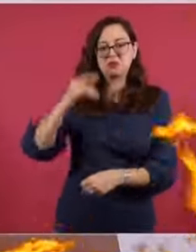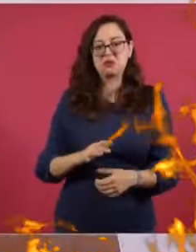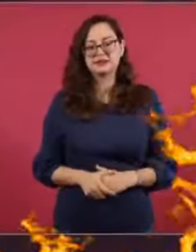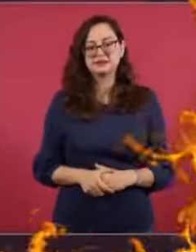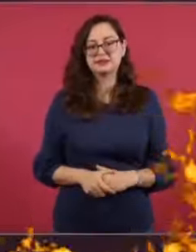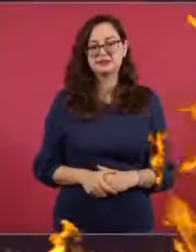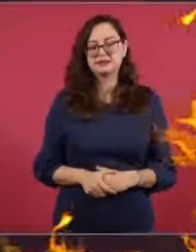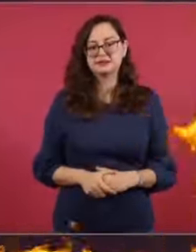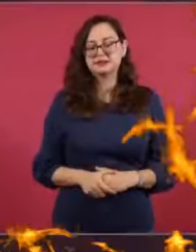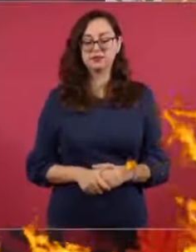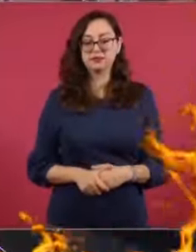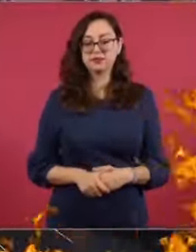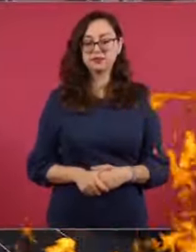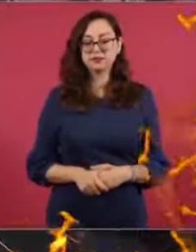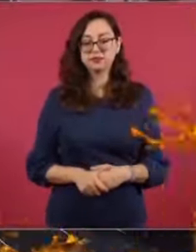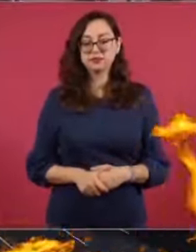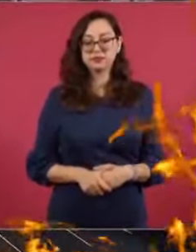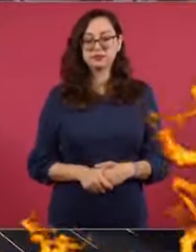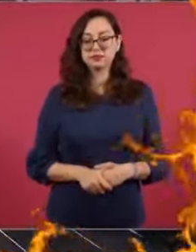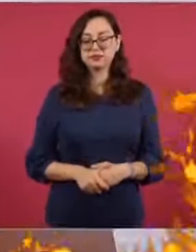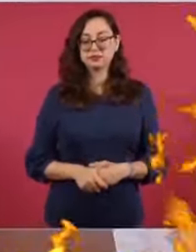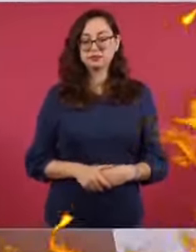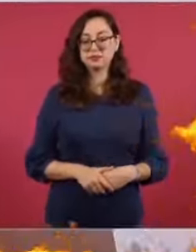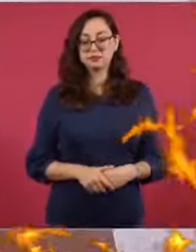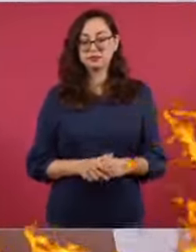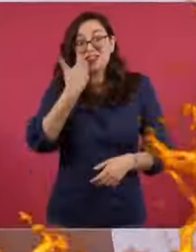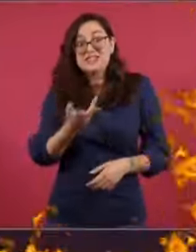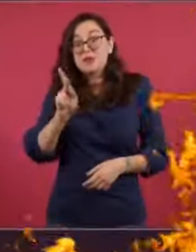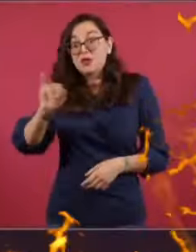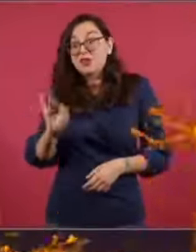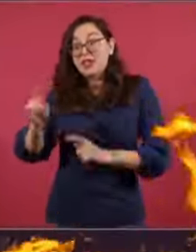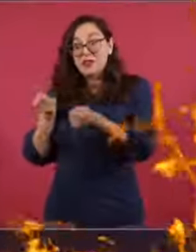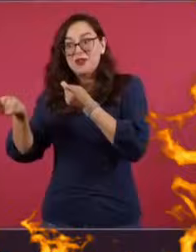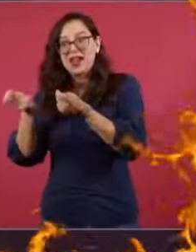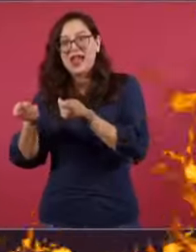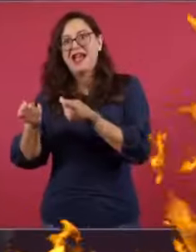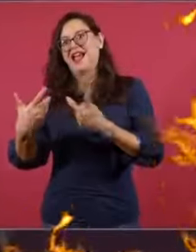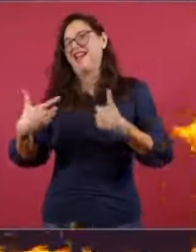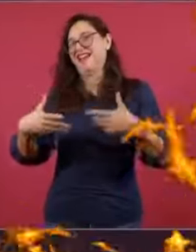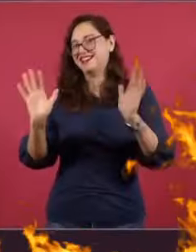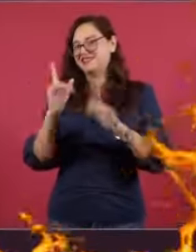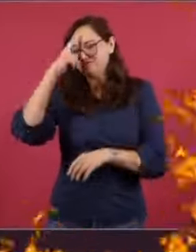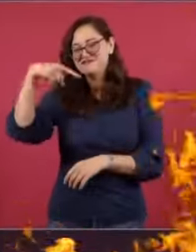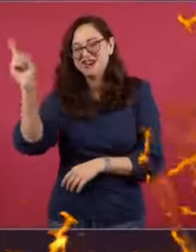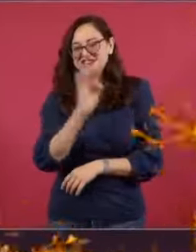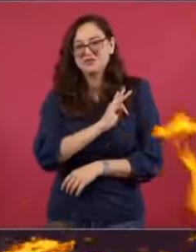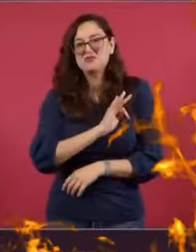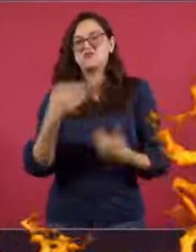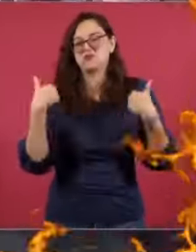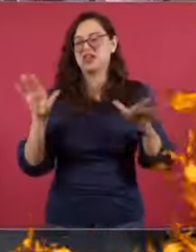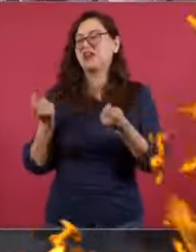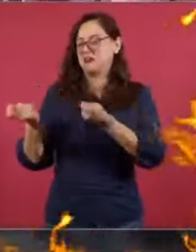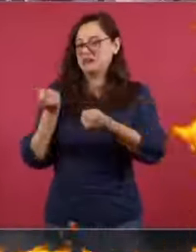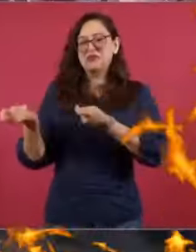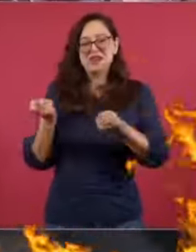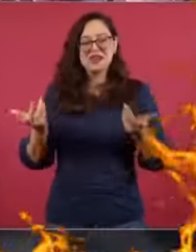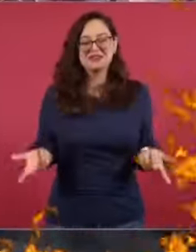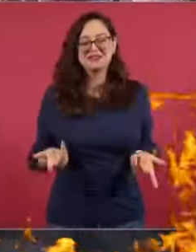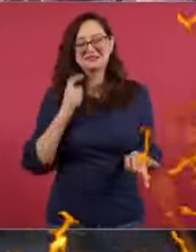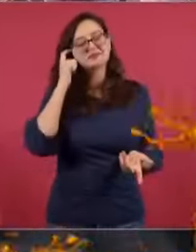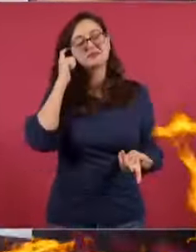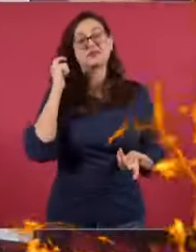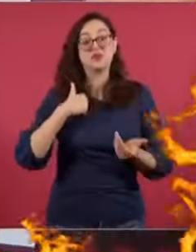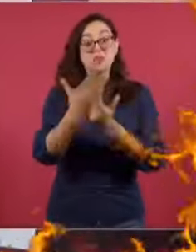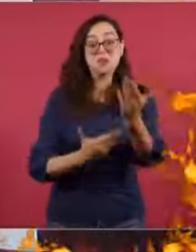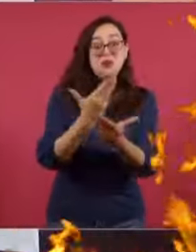cohecho, no de derecho. Si se tratara de controlar al Poder Judicial, ¿qué dificultad tendríamos?